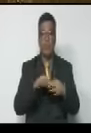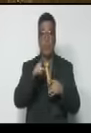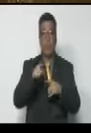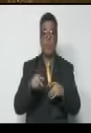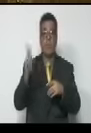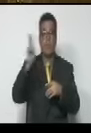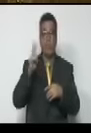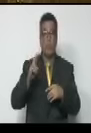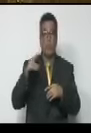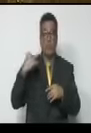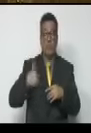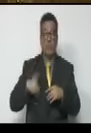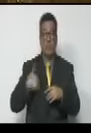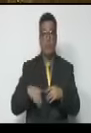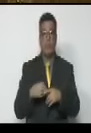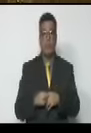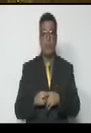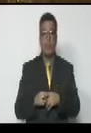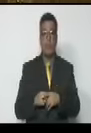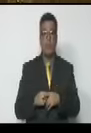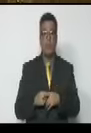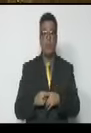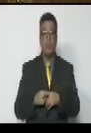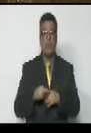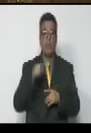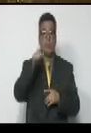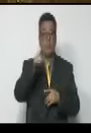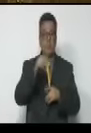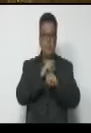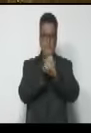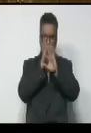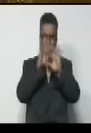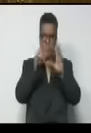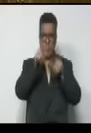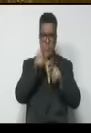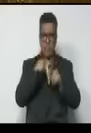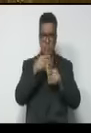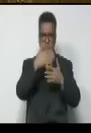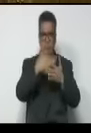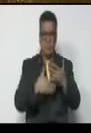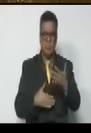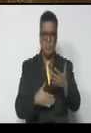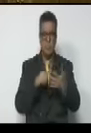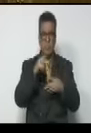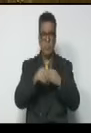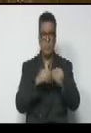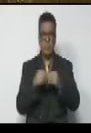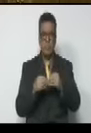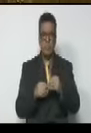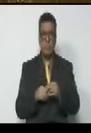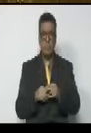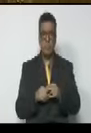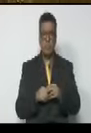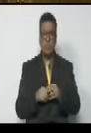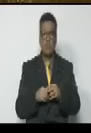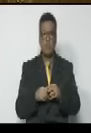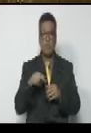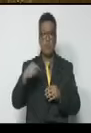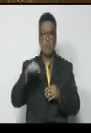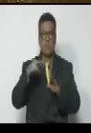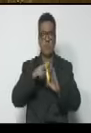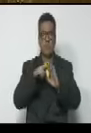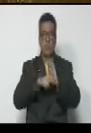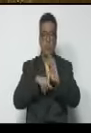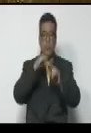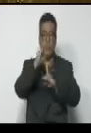y la República Argentina, que deja en clara evidencia la flagrante violación a las normas